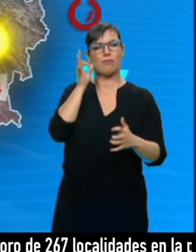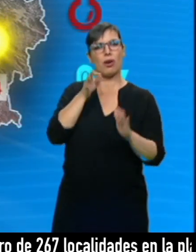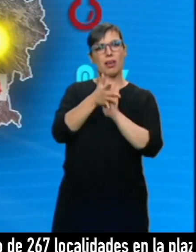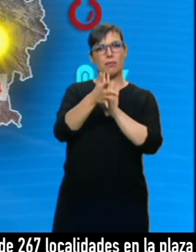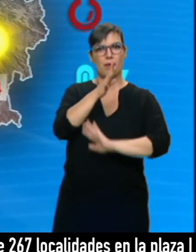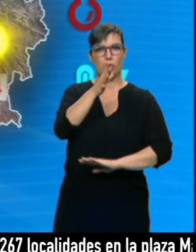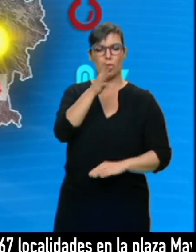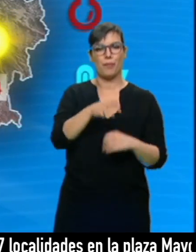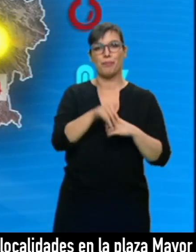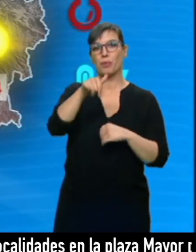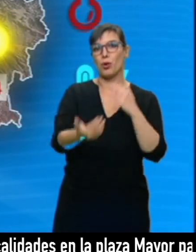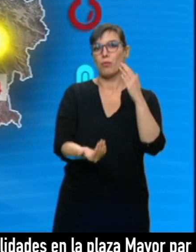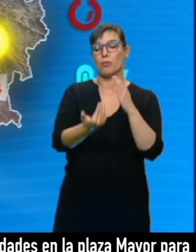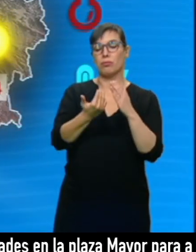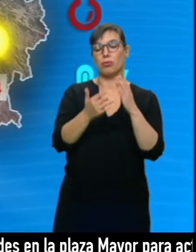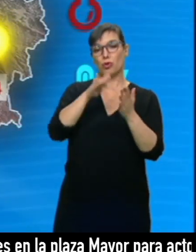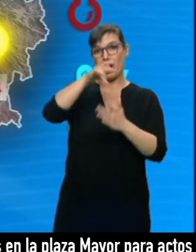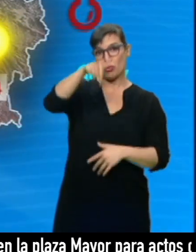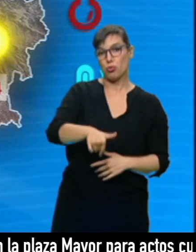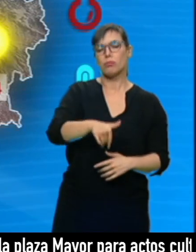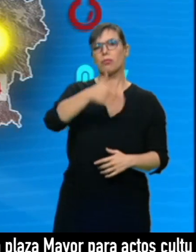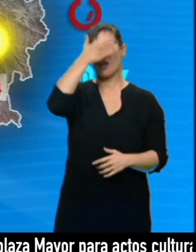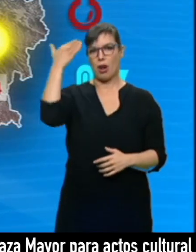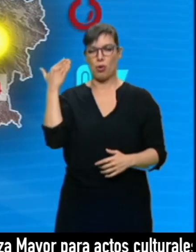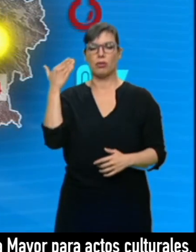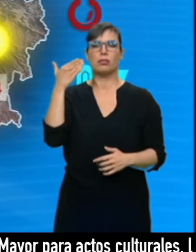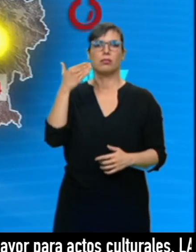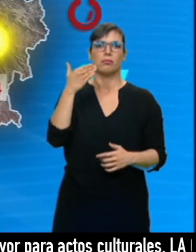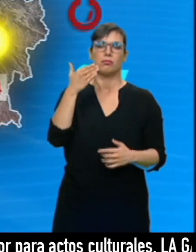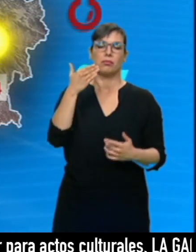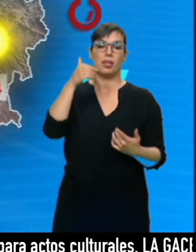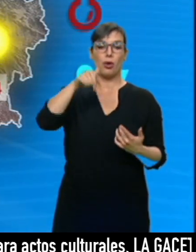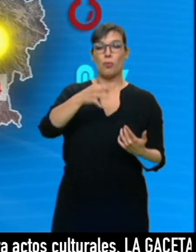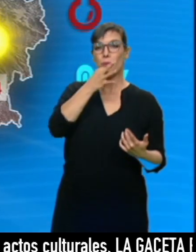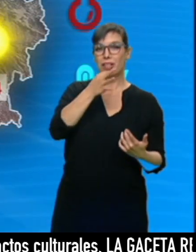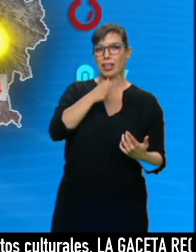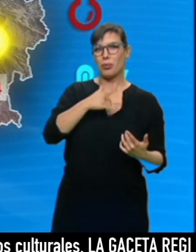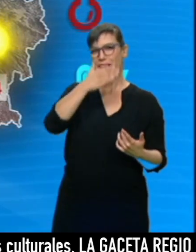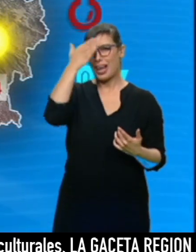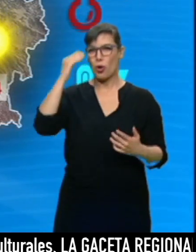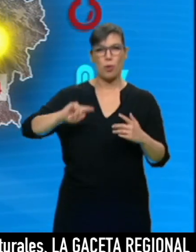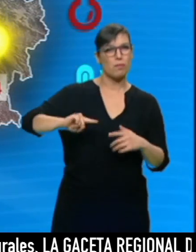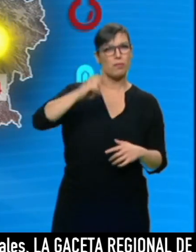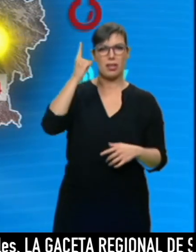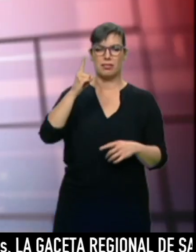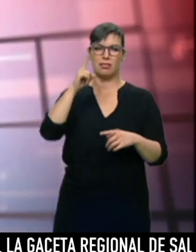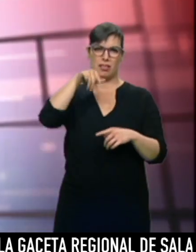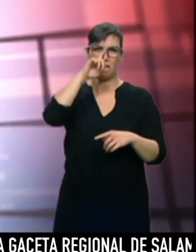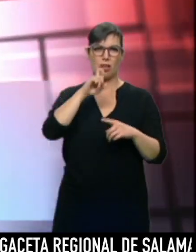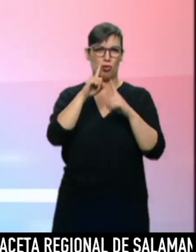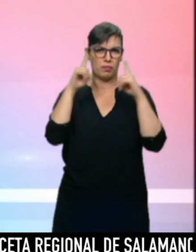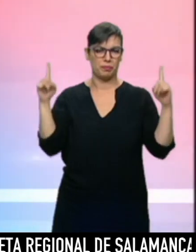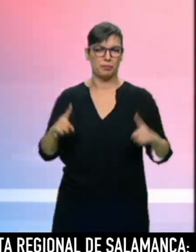zonas del sur donde no han bajado de los 20 grados y esta tarde puede ser una de las más calurosas del año.